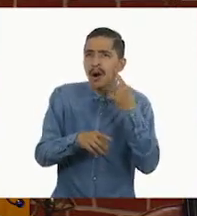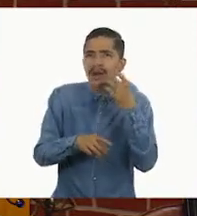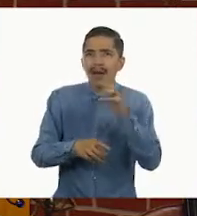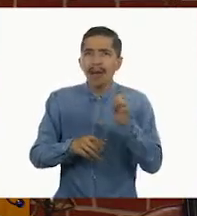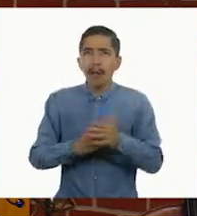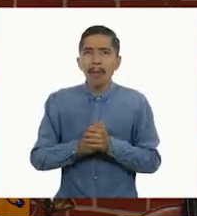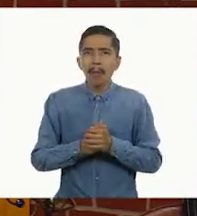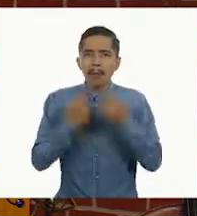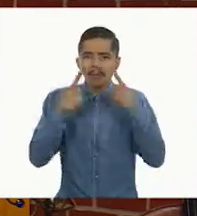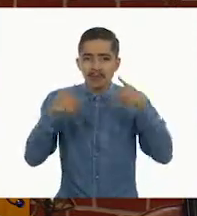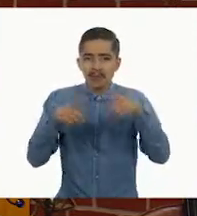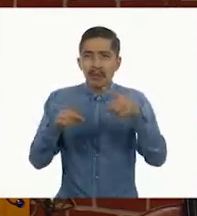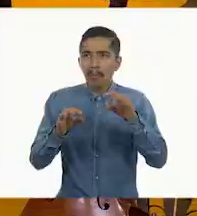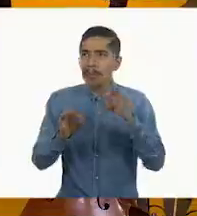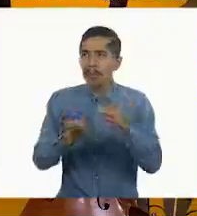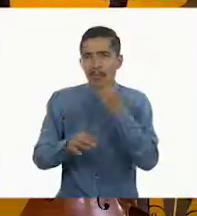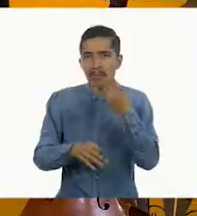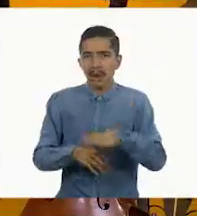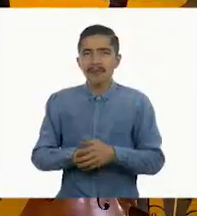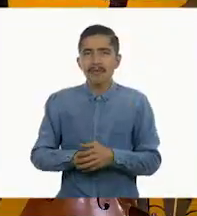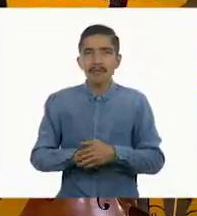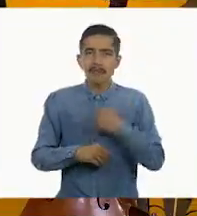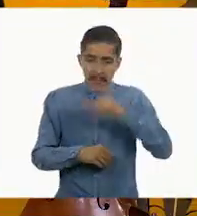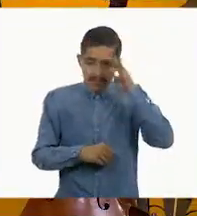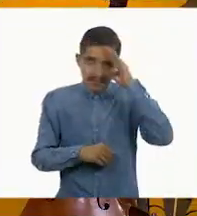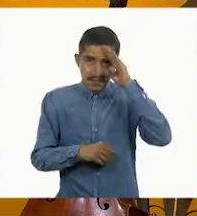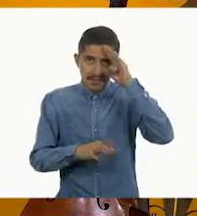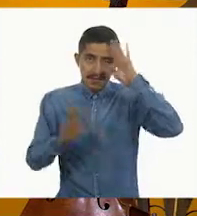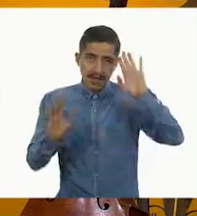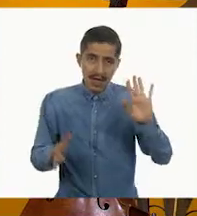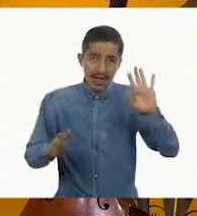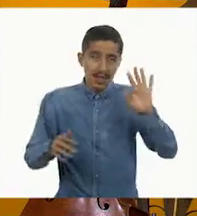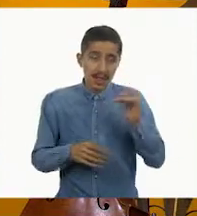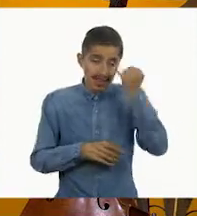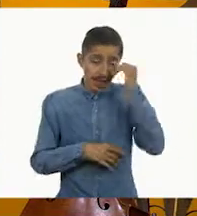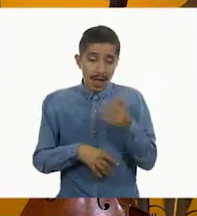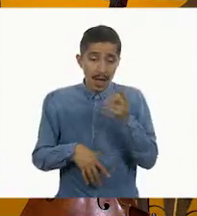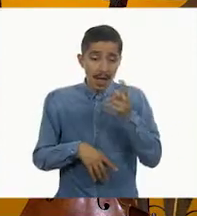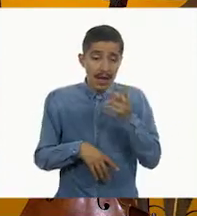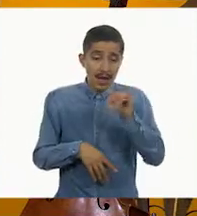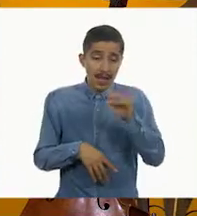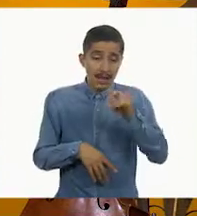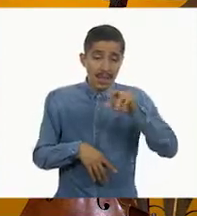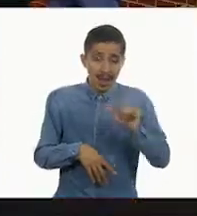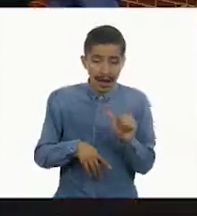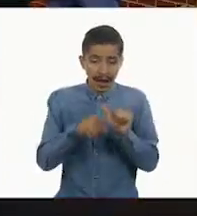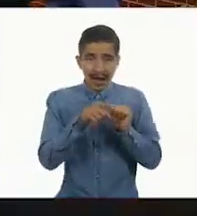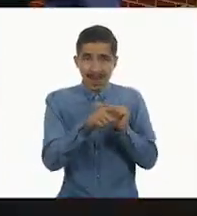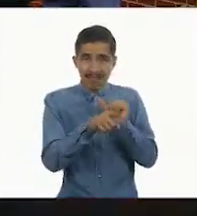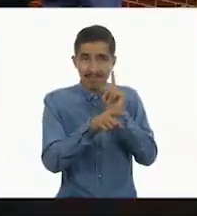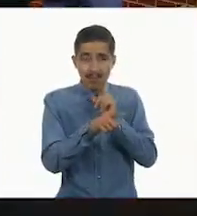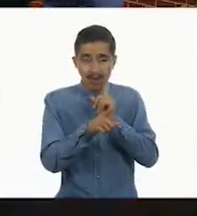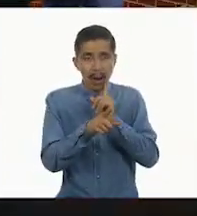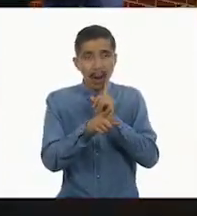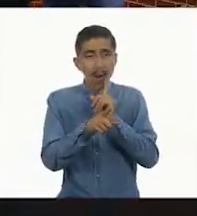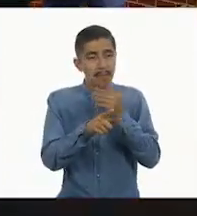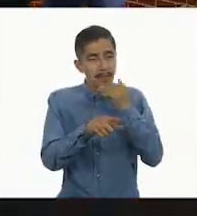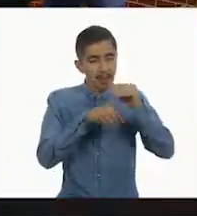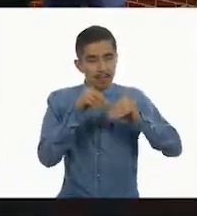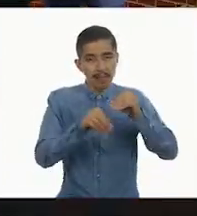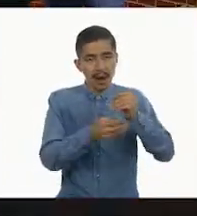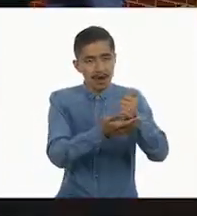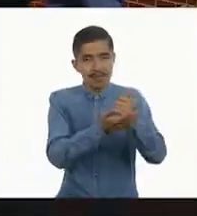y es un sonido padrísimo. Entonces dije, bueno, yo creo que Nidia, que siempre se le da muy bien construir estas cosas, me puede